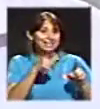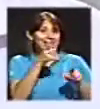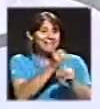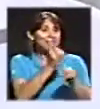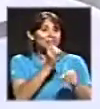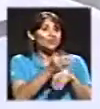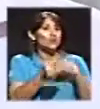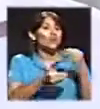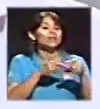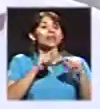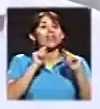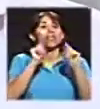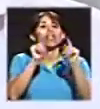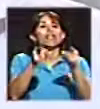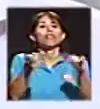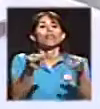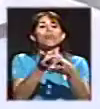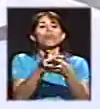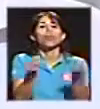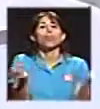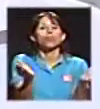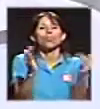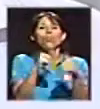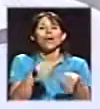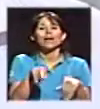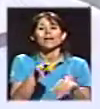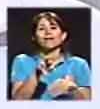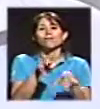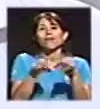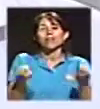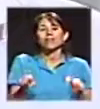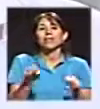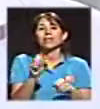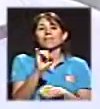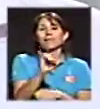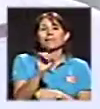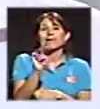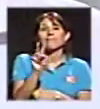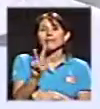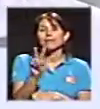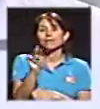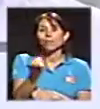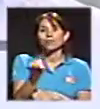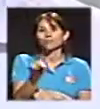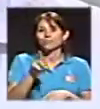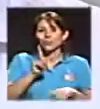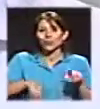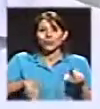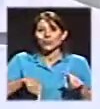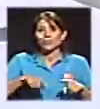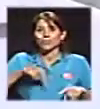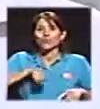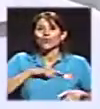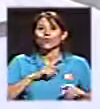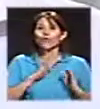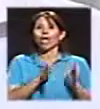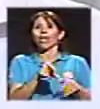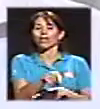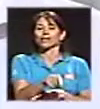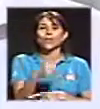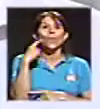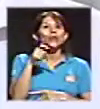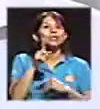el régimen desaparezca, a lo cual el país no puede darse ese lujo, pues es uno de los pilares fundamentales que tiene la seguridad